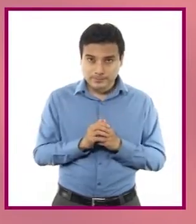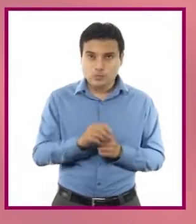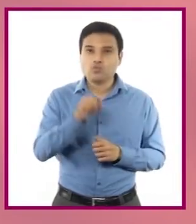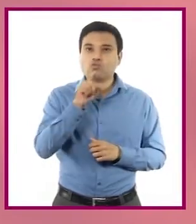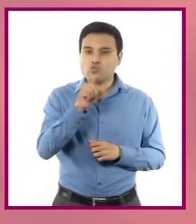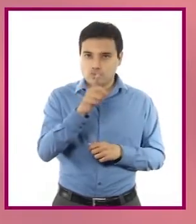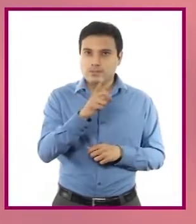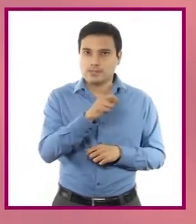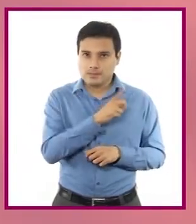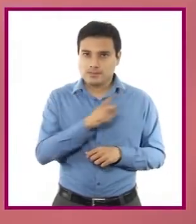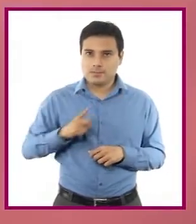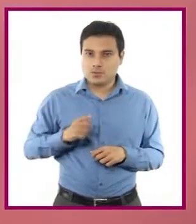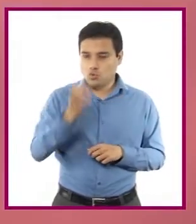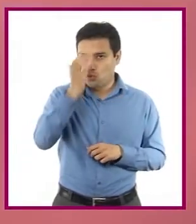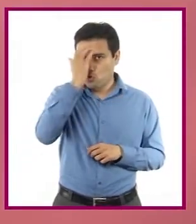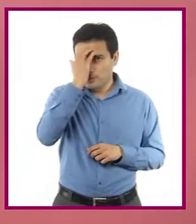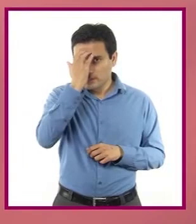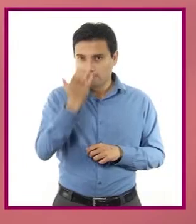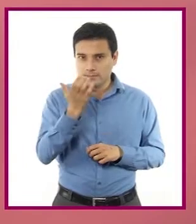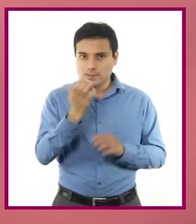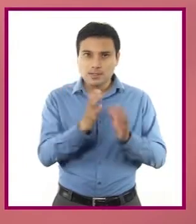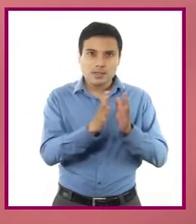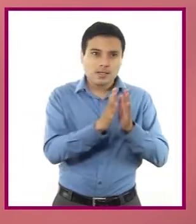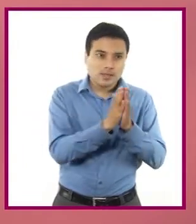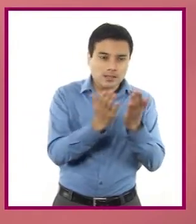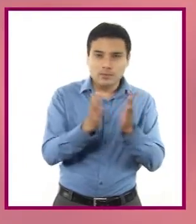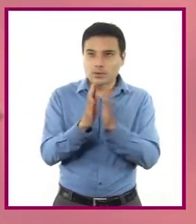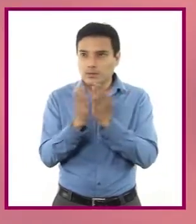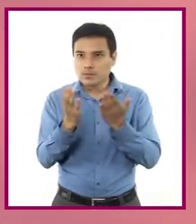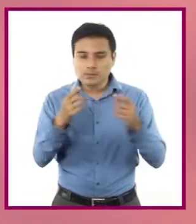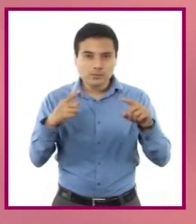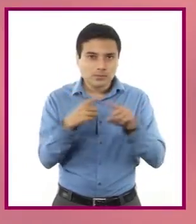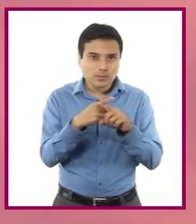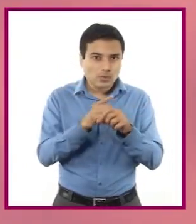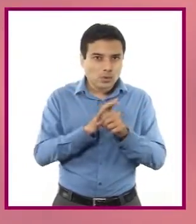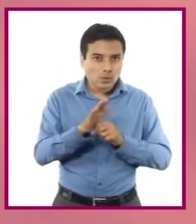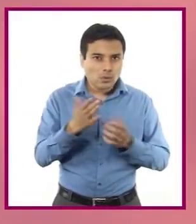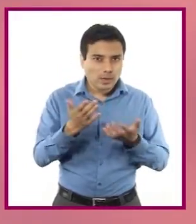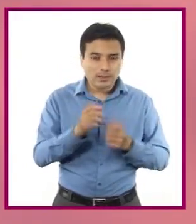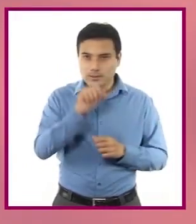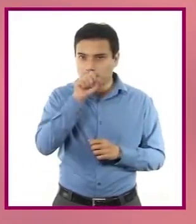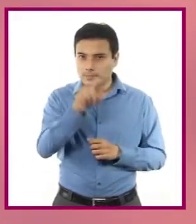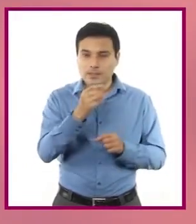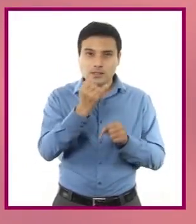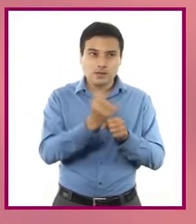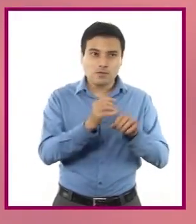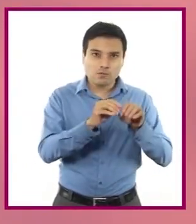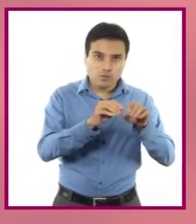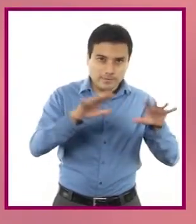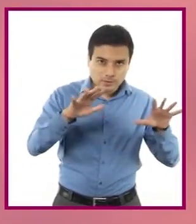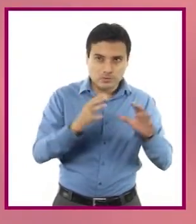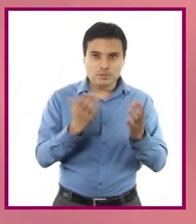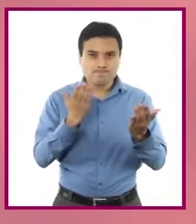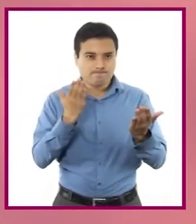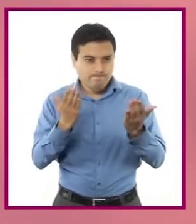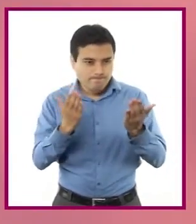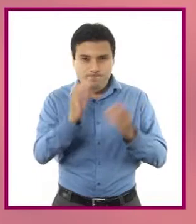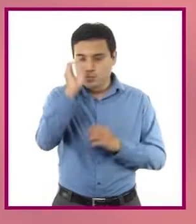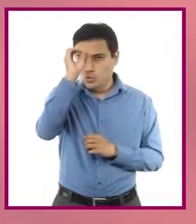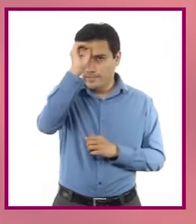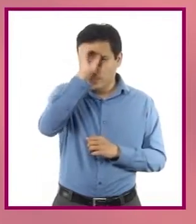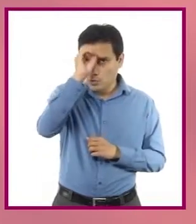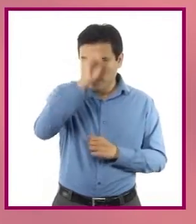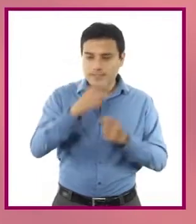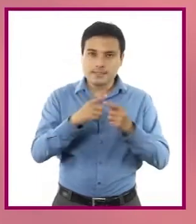oponen o contradicen en diferentes fuentes de información, así como contrastar datos, argumentos y descripciones que sean